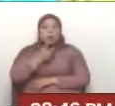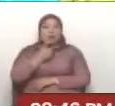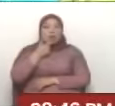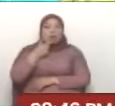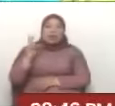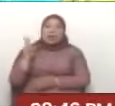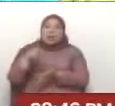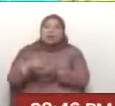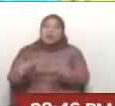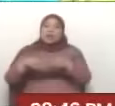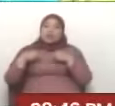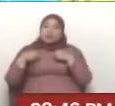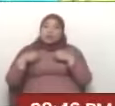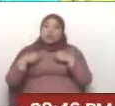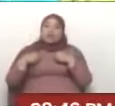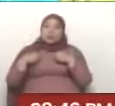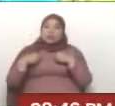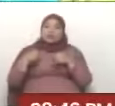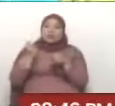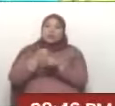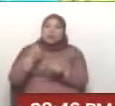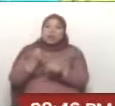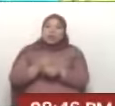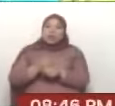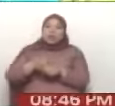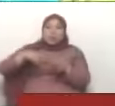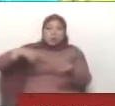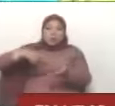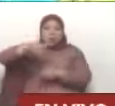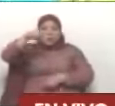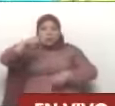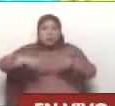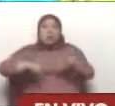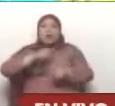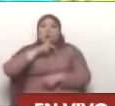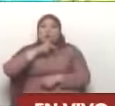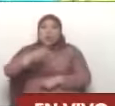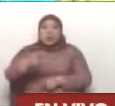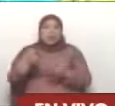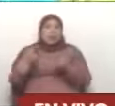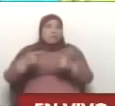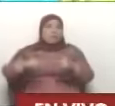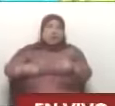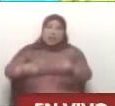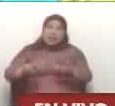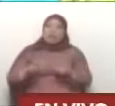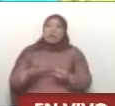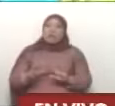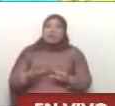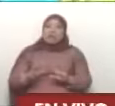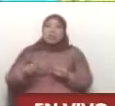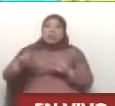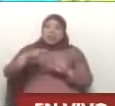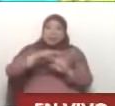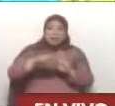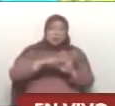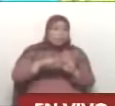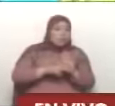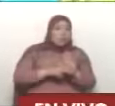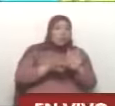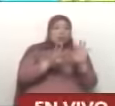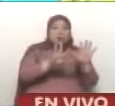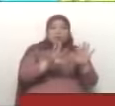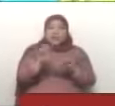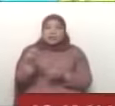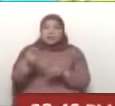tocó enfrentar las bombas que cayeron en Venezuela de las sanciones